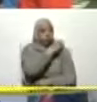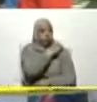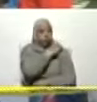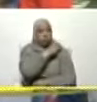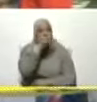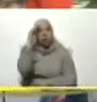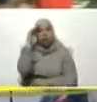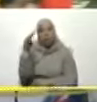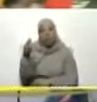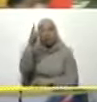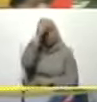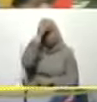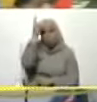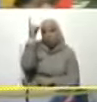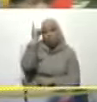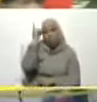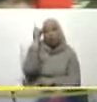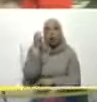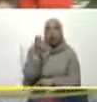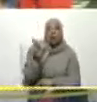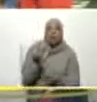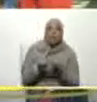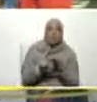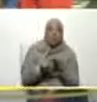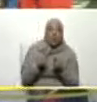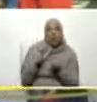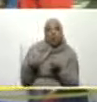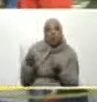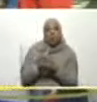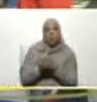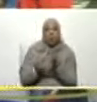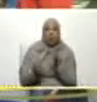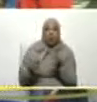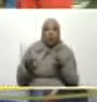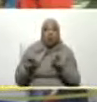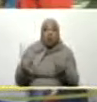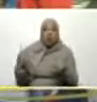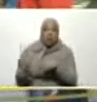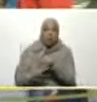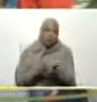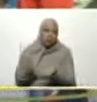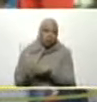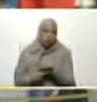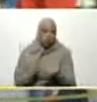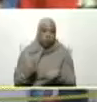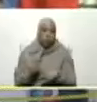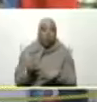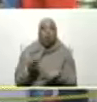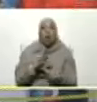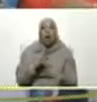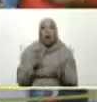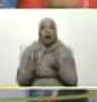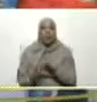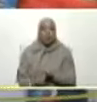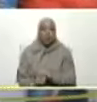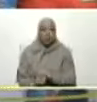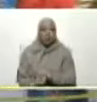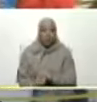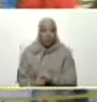de usted, presidente, de la compatriota Cilia, entre muchos otros fundadores. Luego habló de una etapa también de